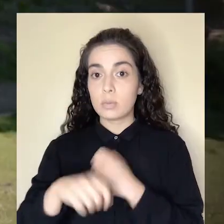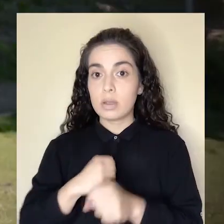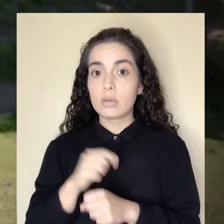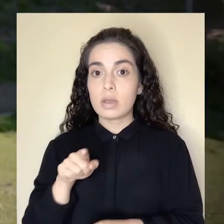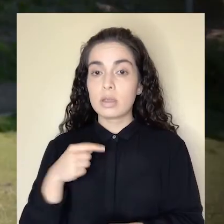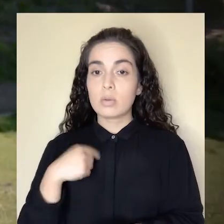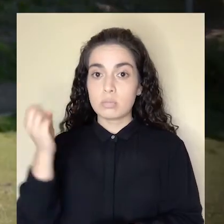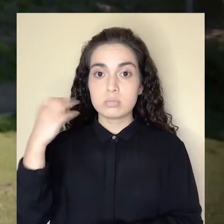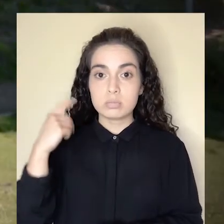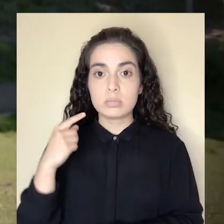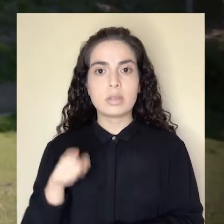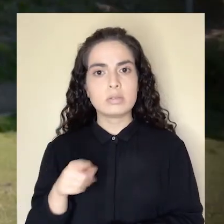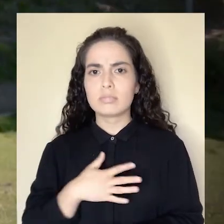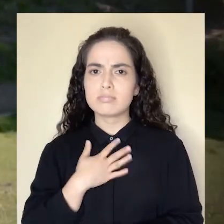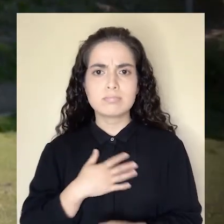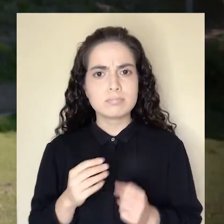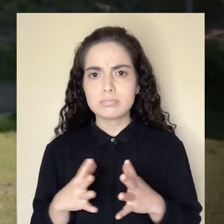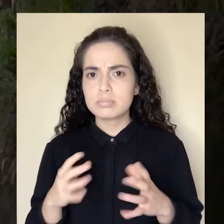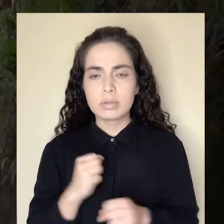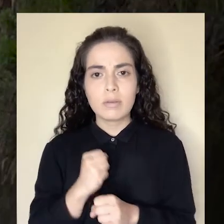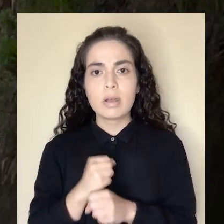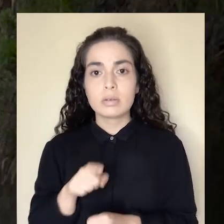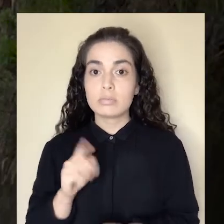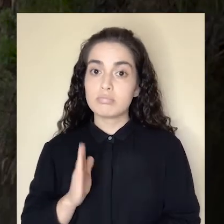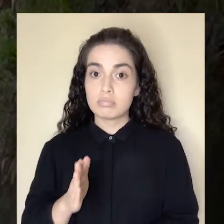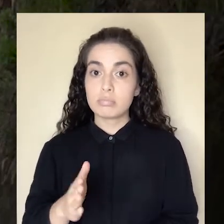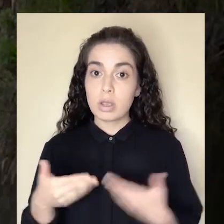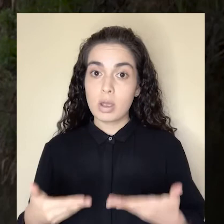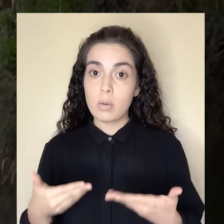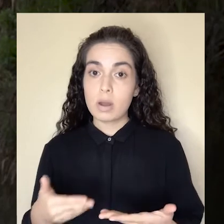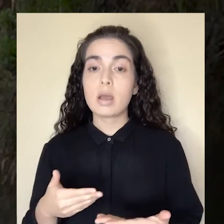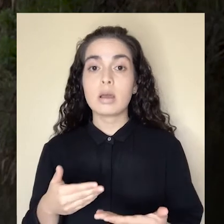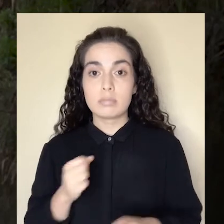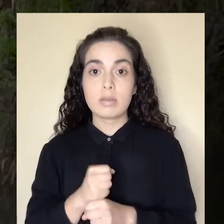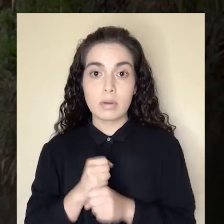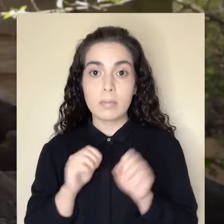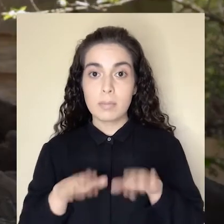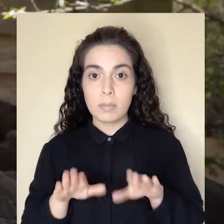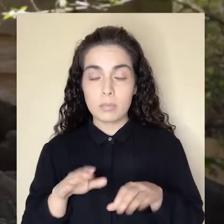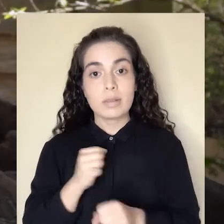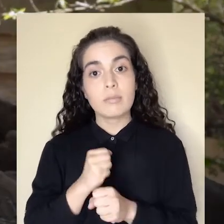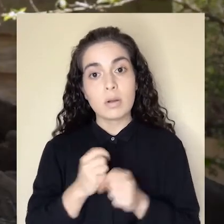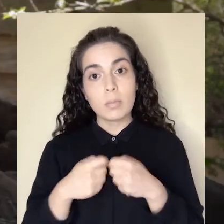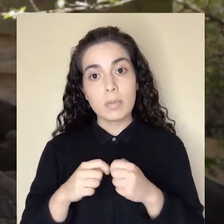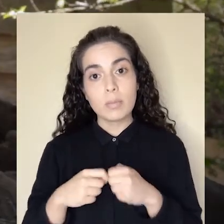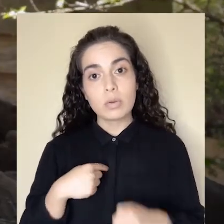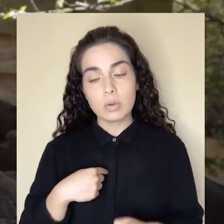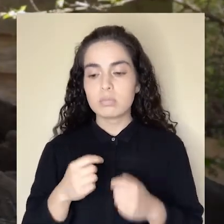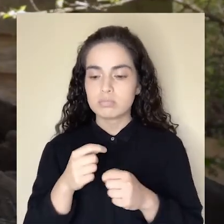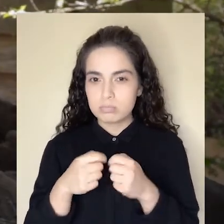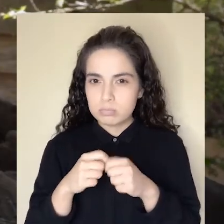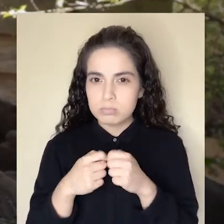Y bueno, me gustó el trabajo y hasta el día de hoy lo estoy trabajando. Trabajo en mimbre,